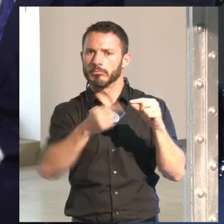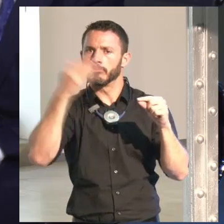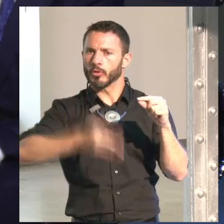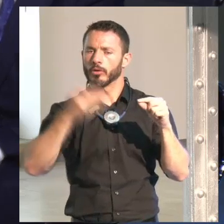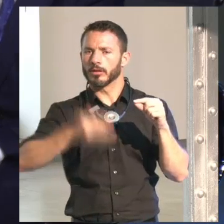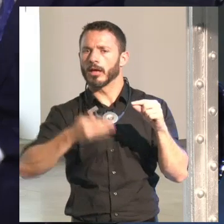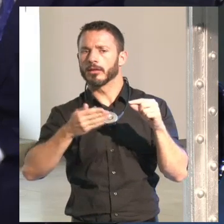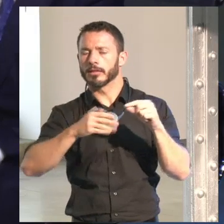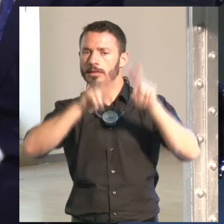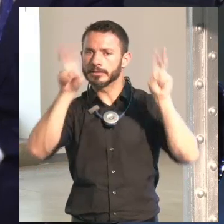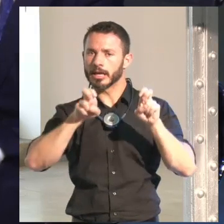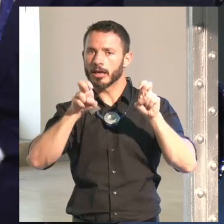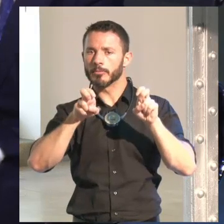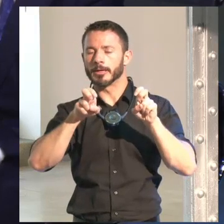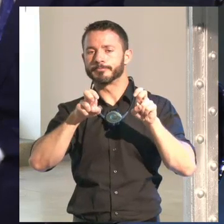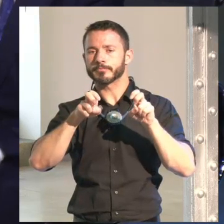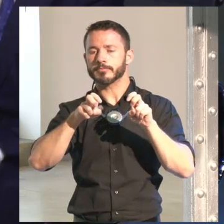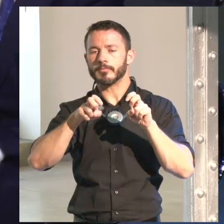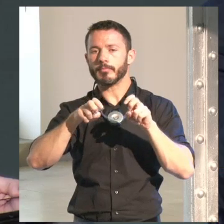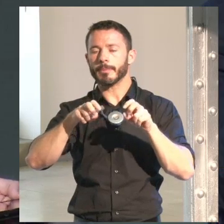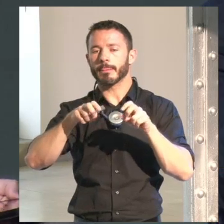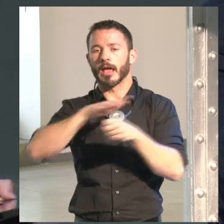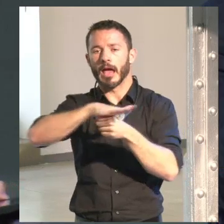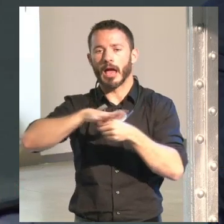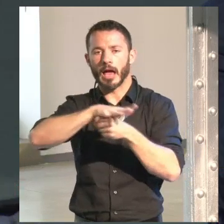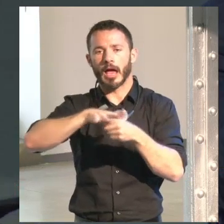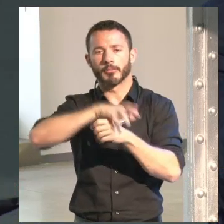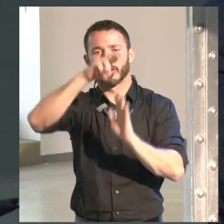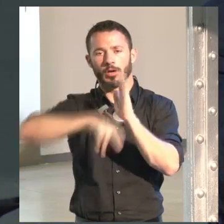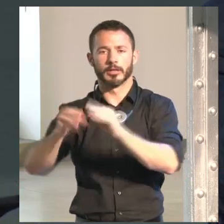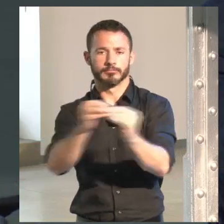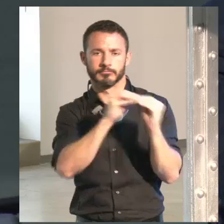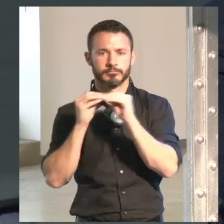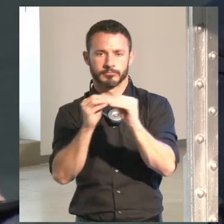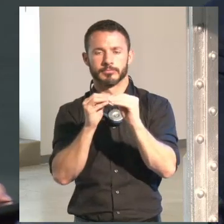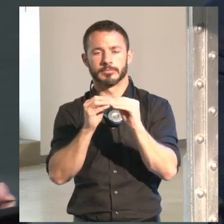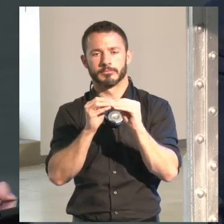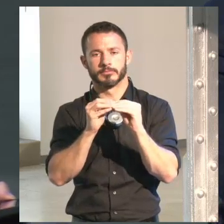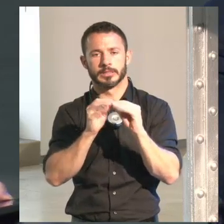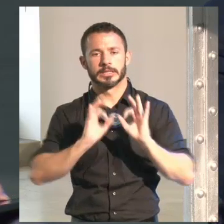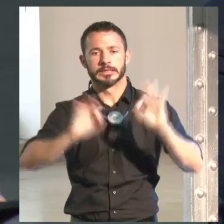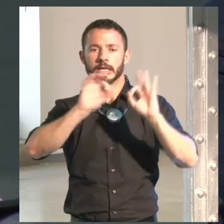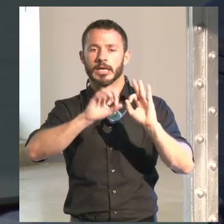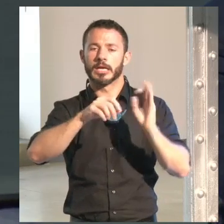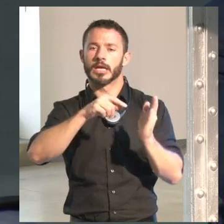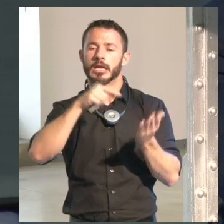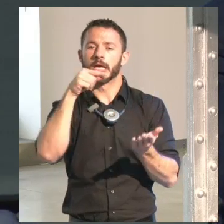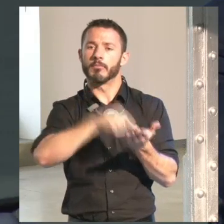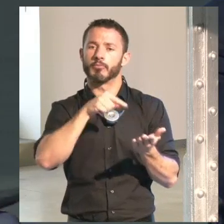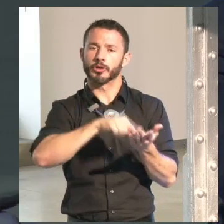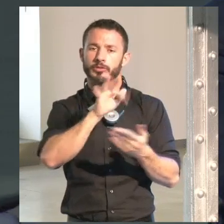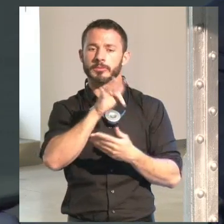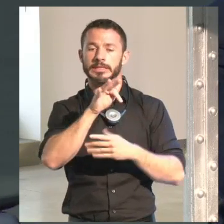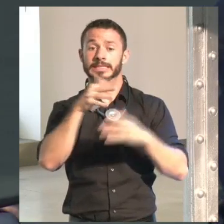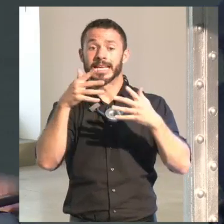este tema, sobre el tema del level playing field en el tema de los impuestos y especialmente en relación con las empresas